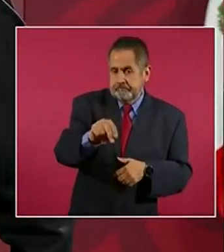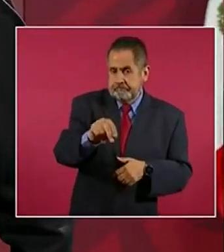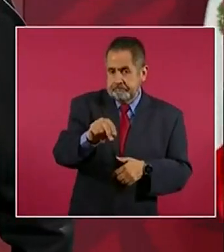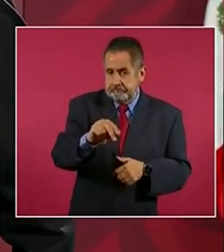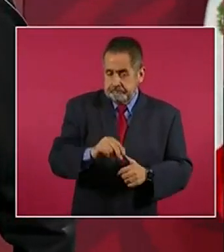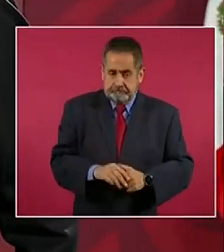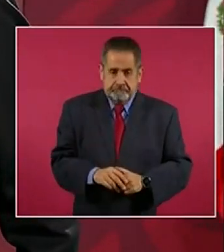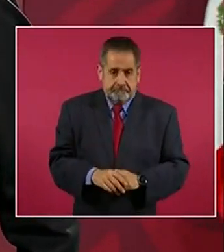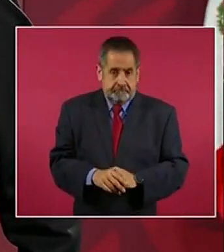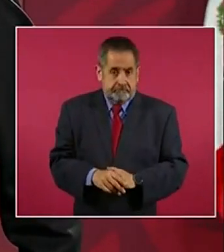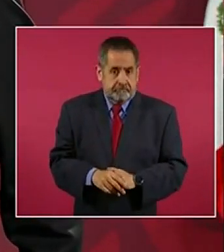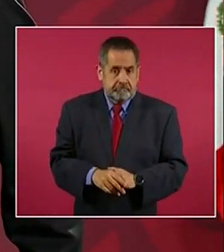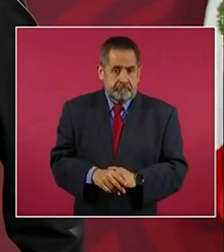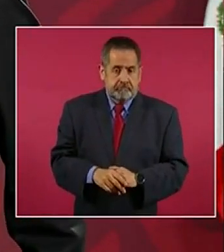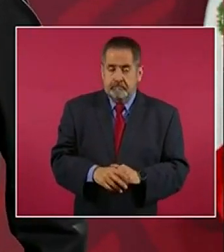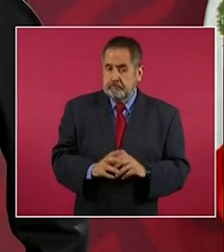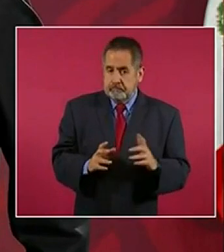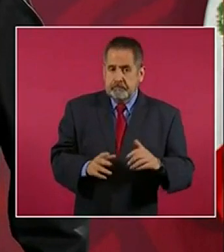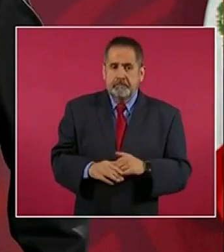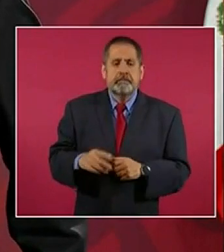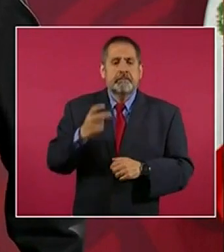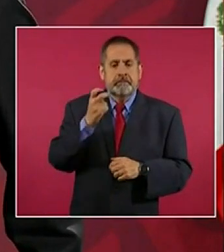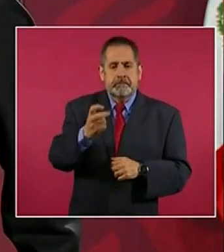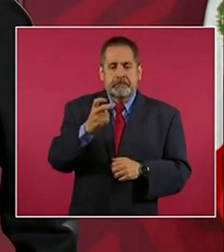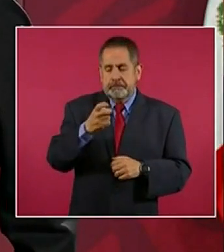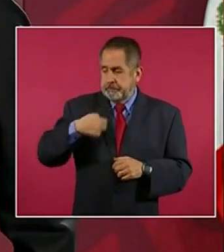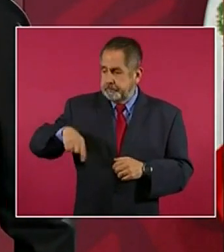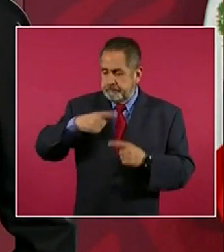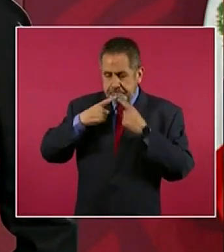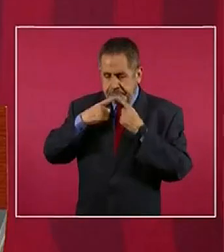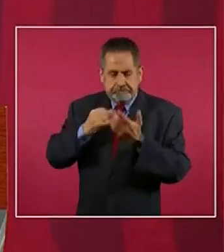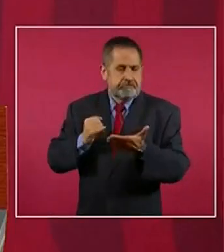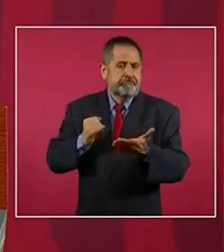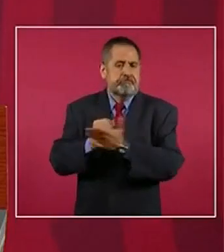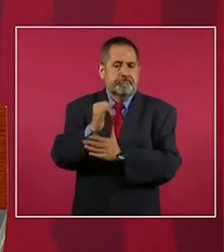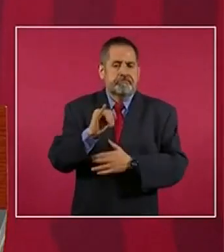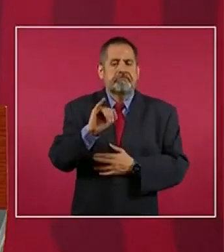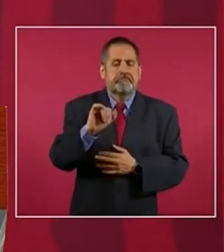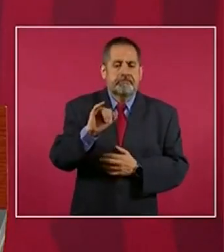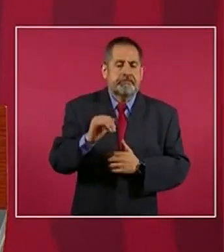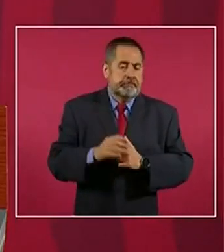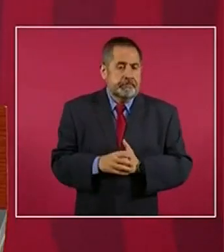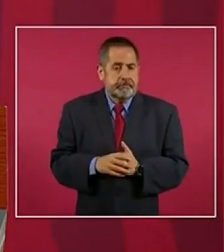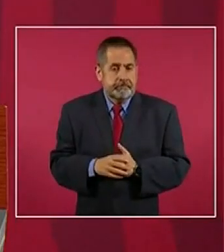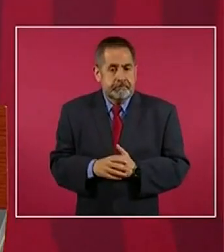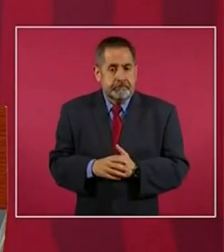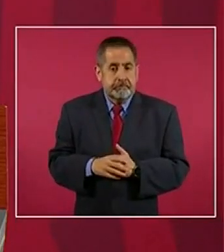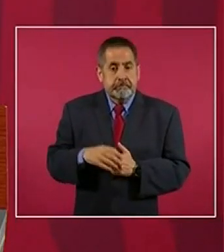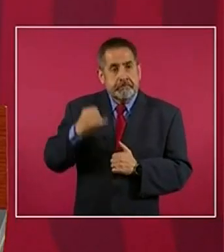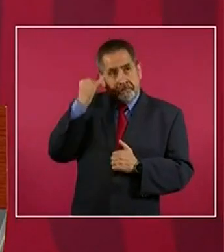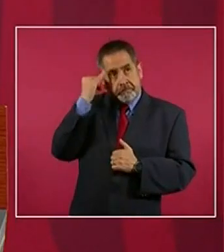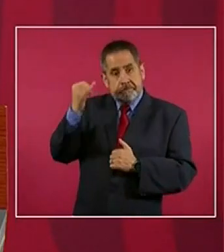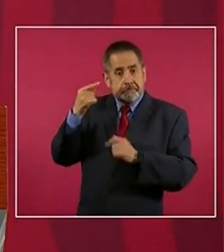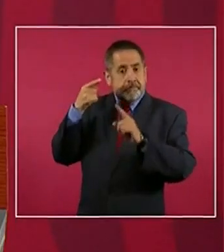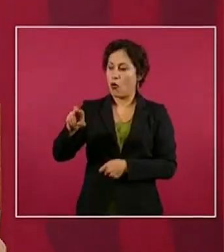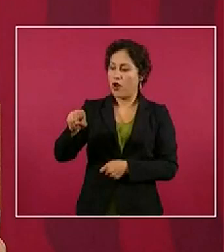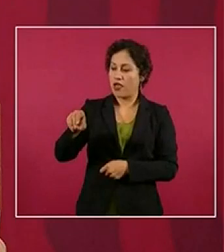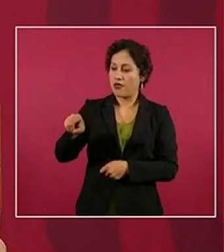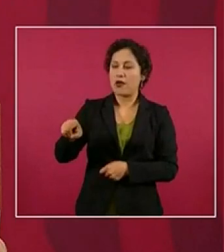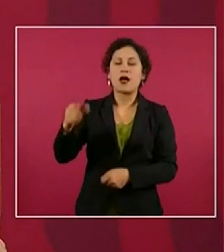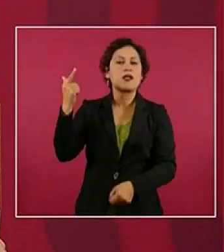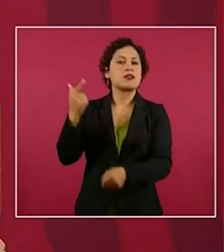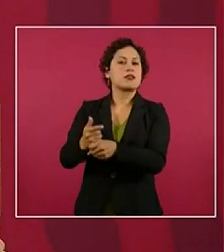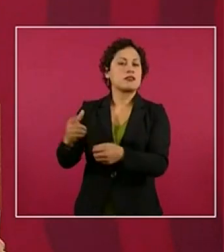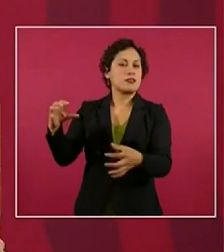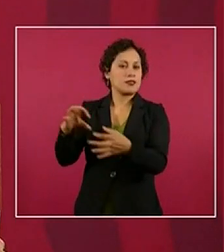lo que están buscando algunos priistas, tengo que aclararlo, porque hubo 3 priistas valientes en el Senado, Claudia Ruiz, Miguel Osorio y